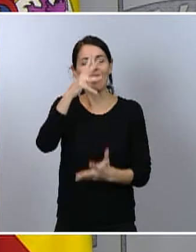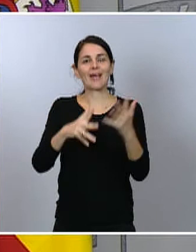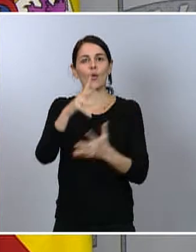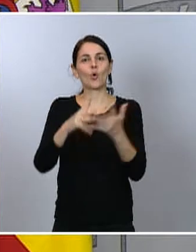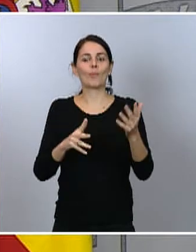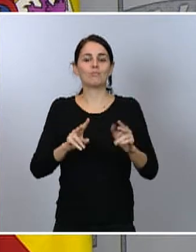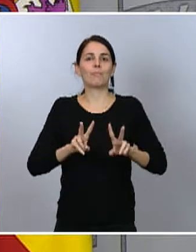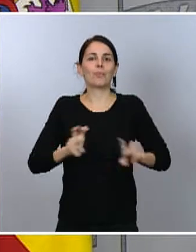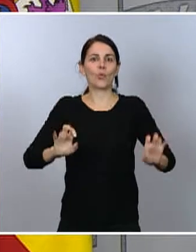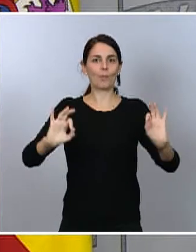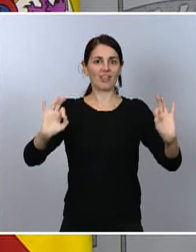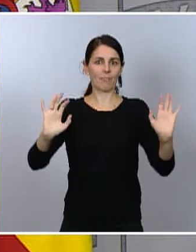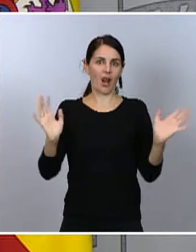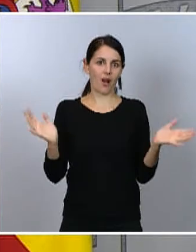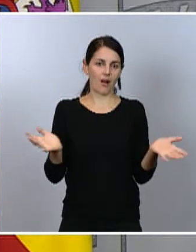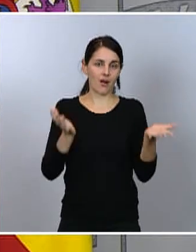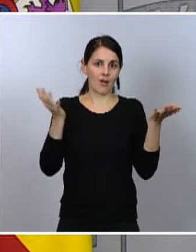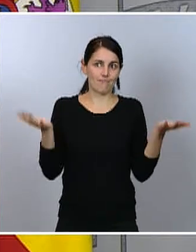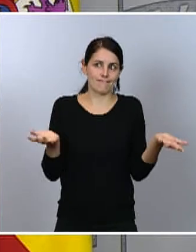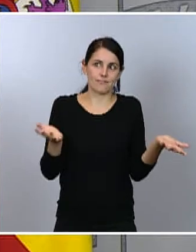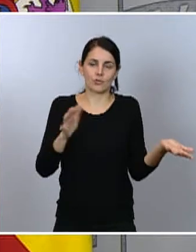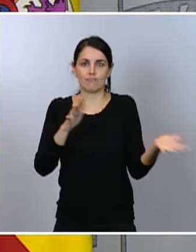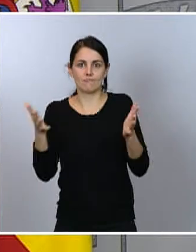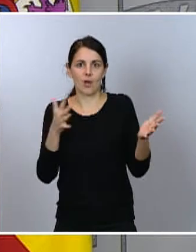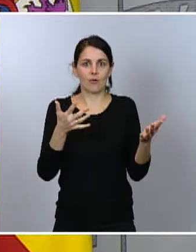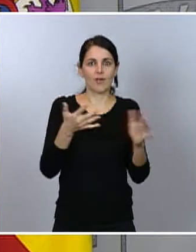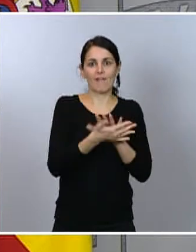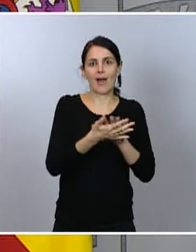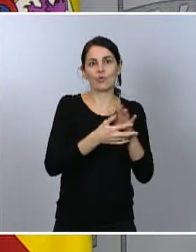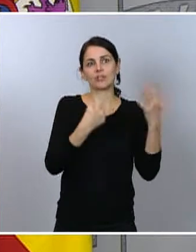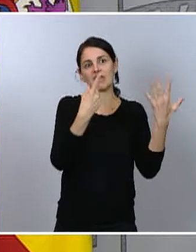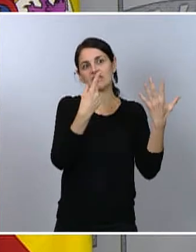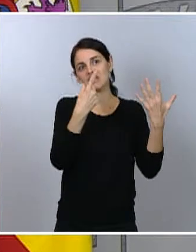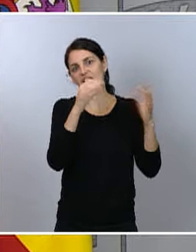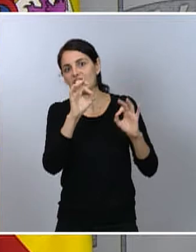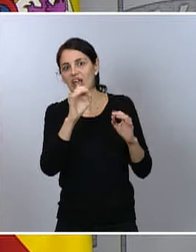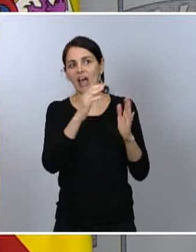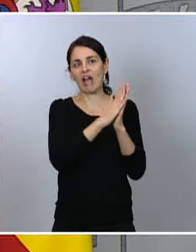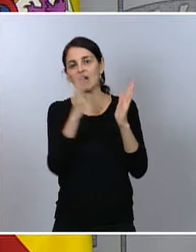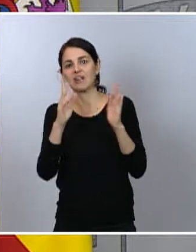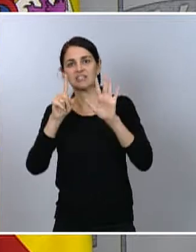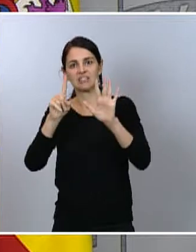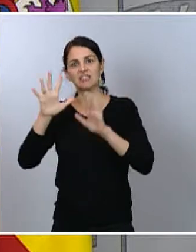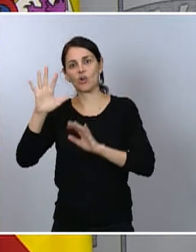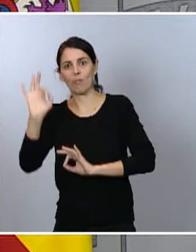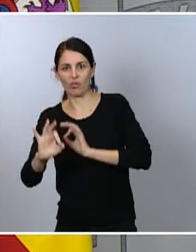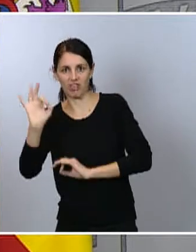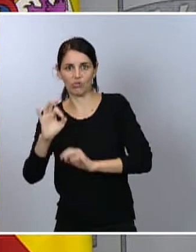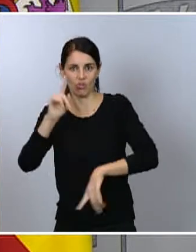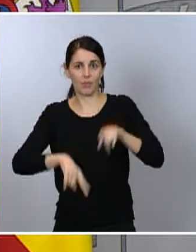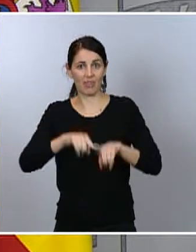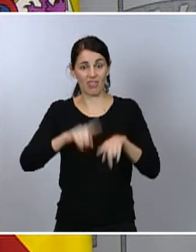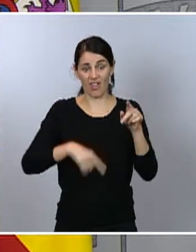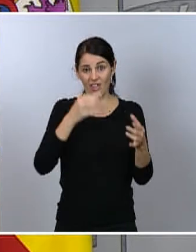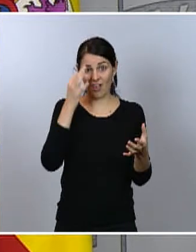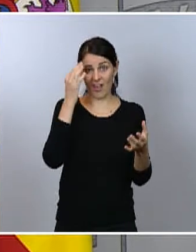Efectivamente, las cifras eran entre un 60 a un 65% en función de los datos analizados, pero eran grandes